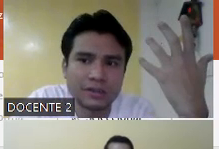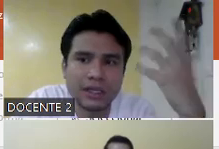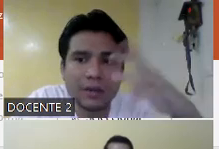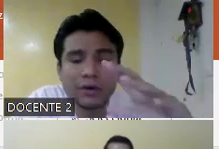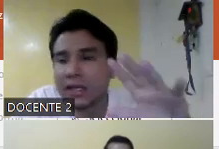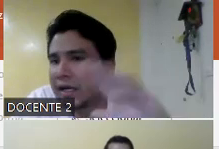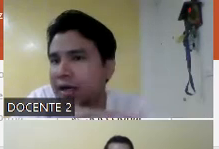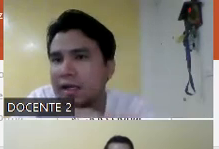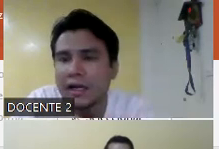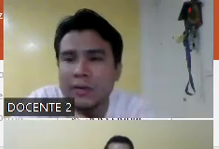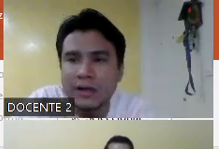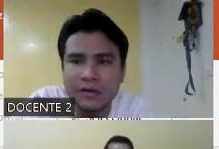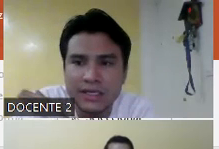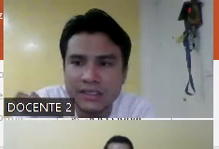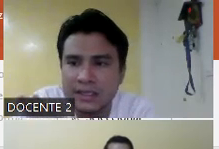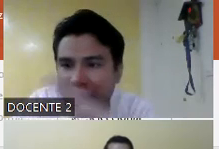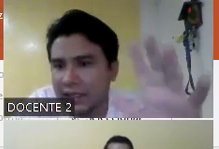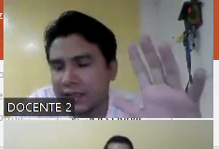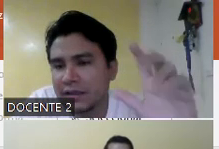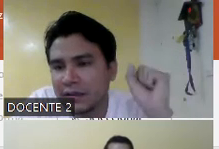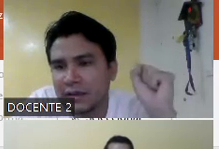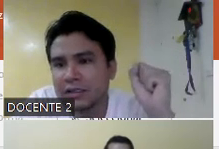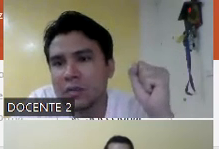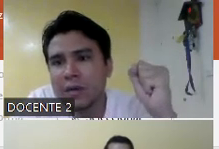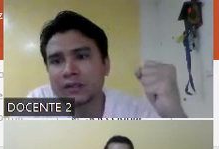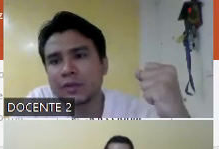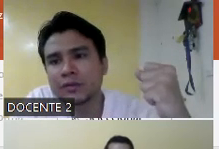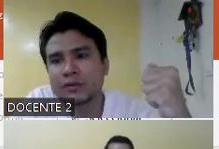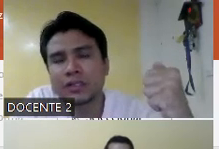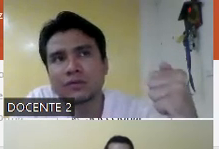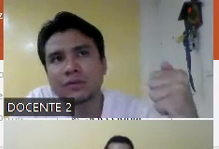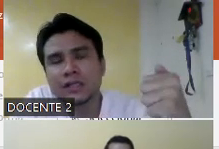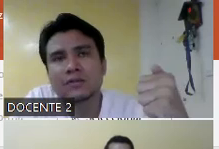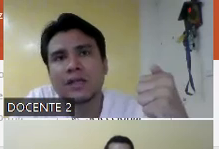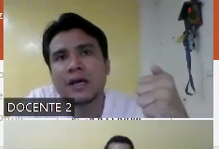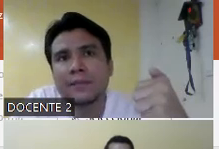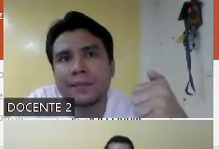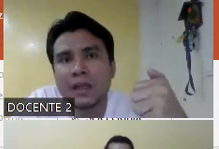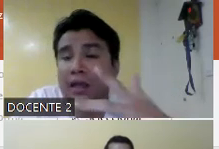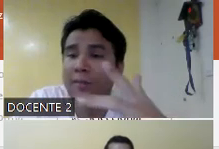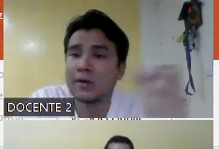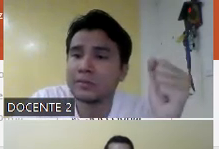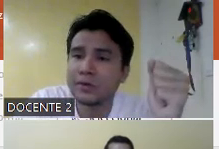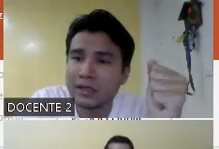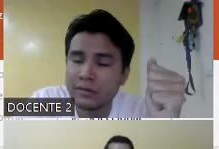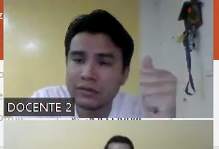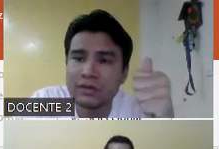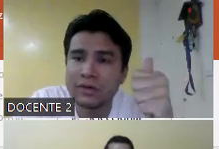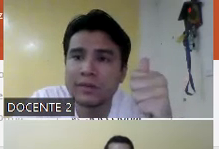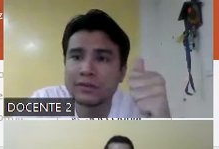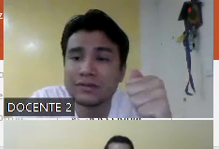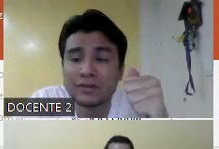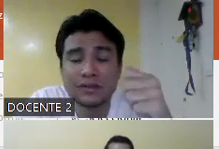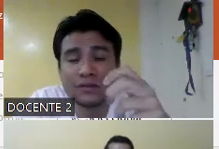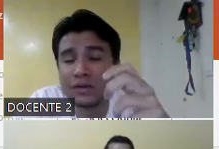otra cosa. Porque el que le duele no quiere hacer nada. Es como más o menos cuando tienen ustedes ejemplo, las mujeres cuando tienen